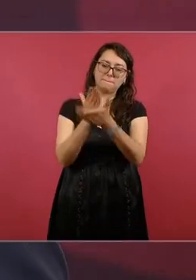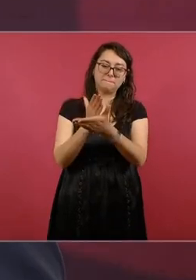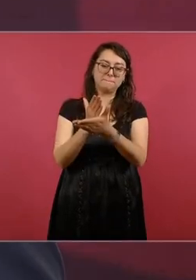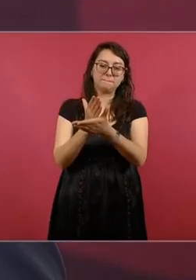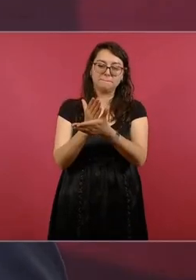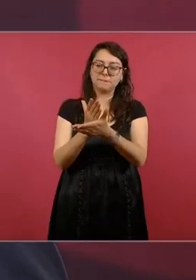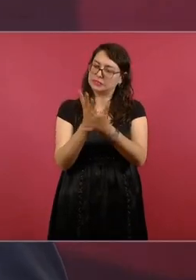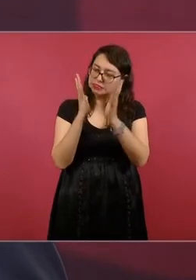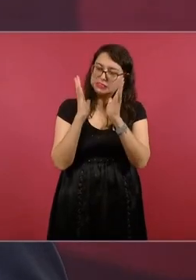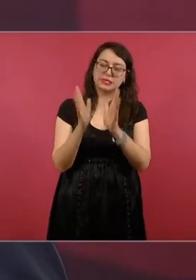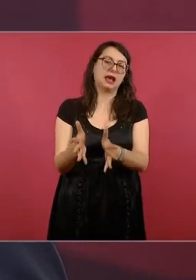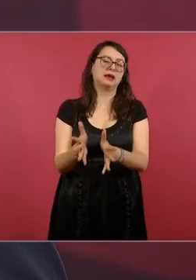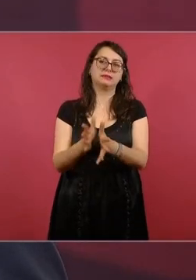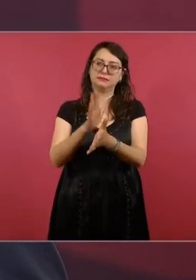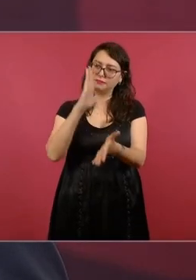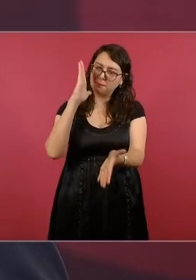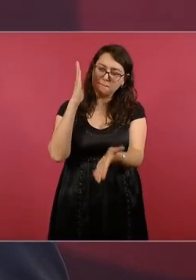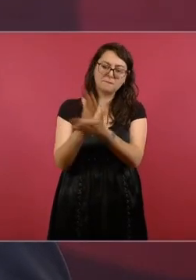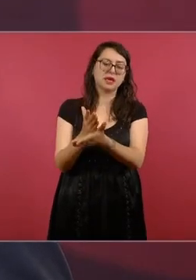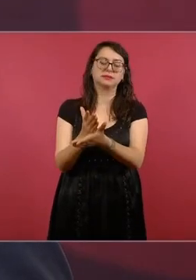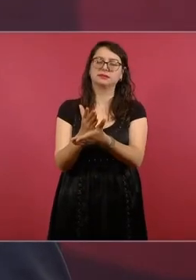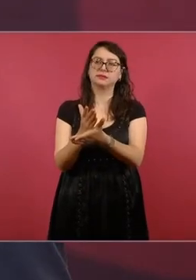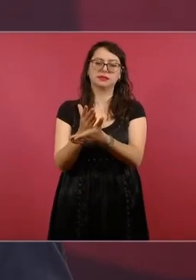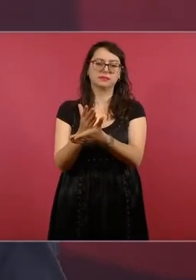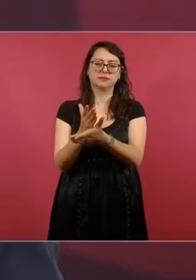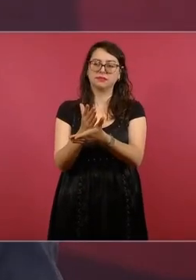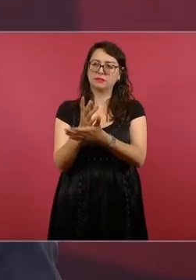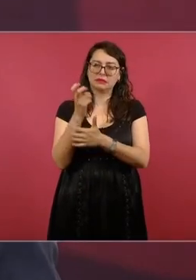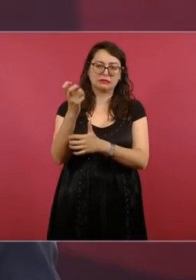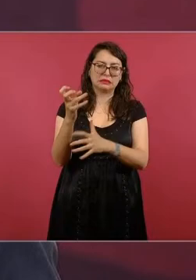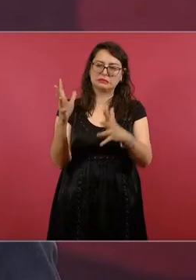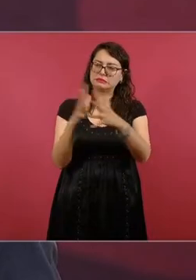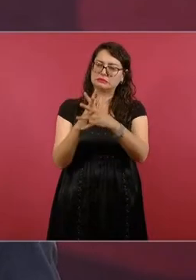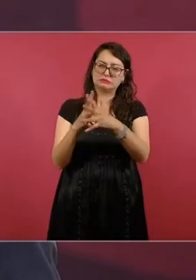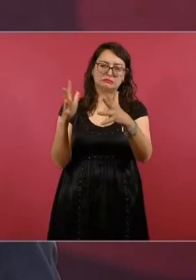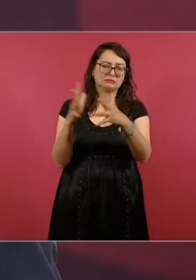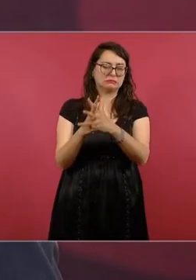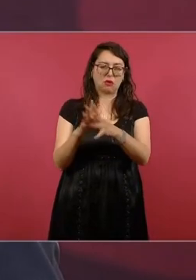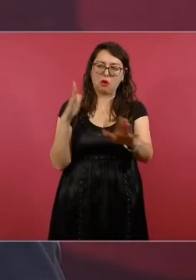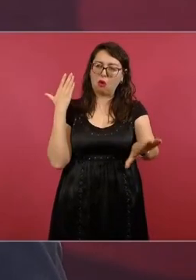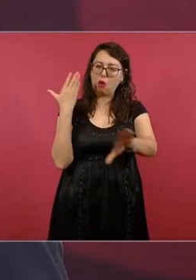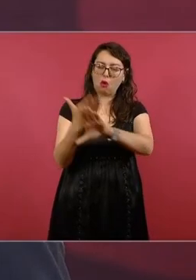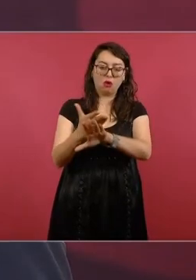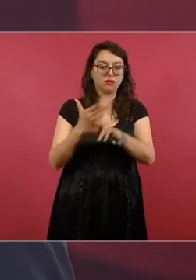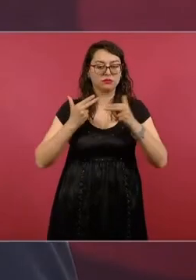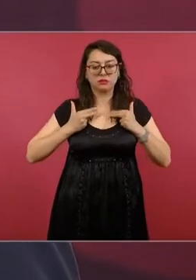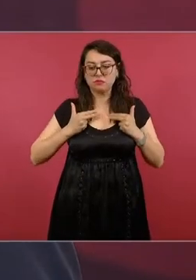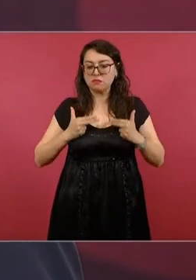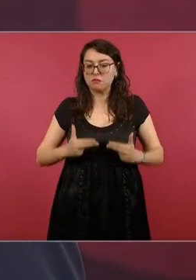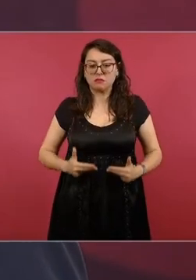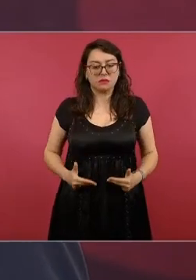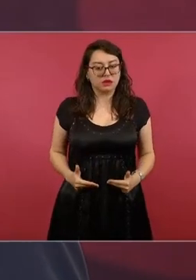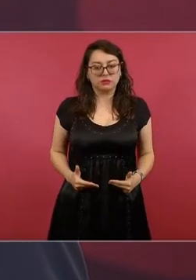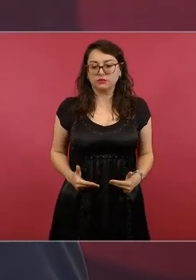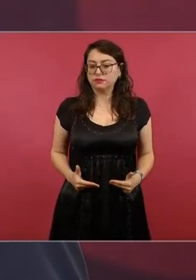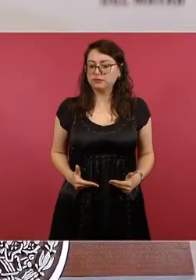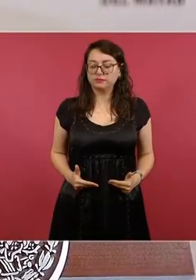ya basta, ¿no?, de esa guerra inhumana.